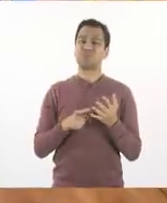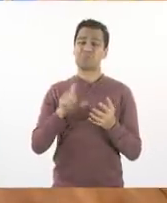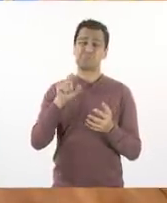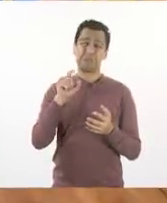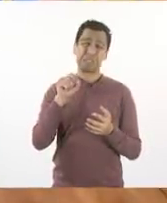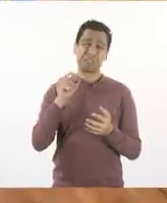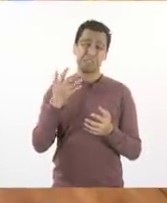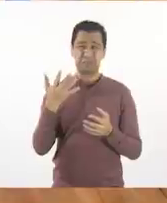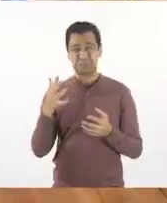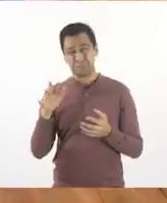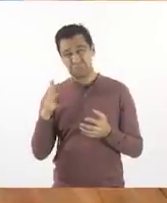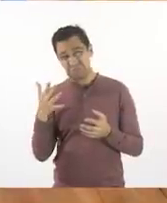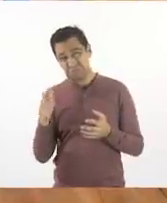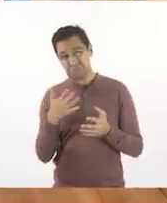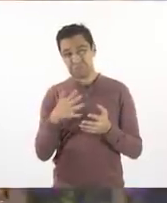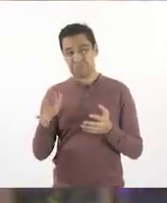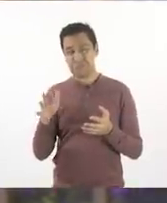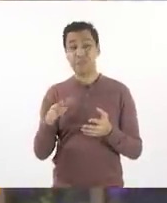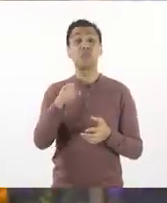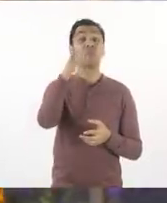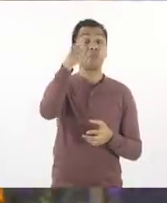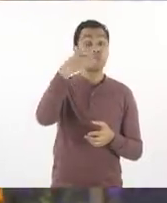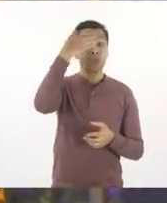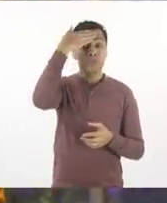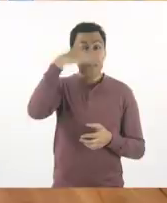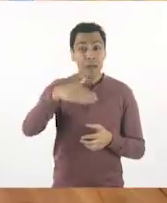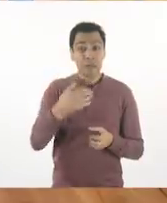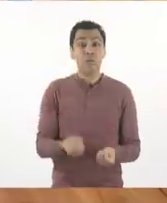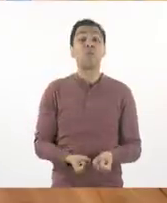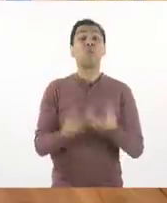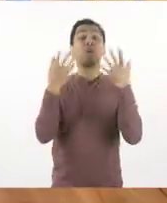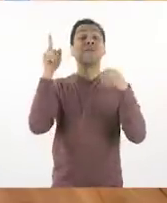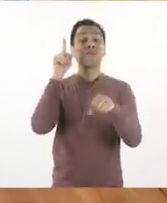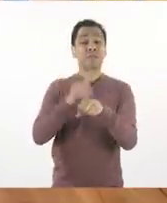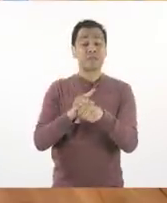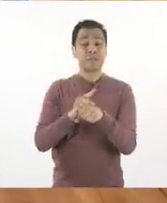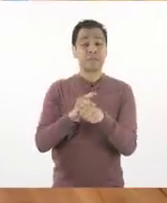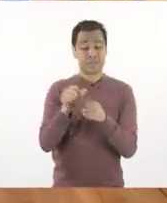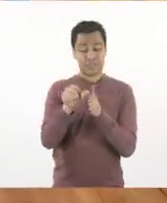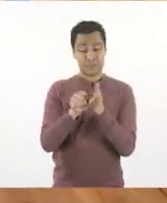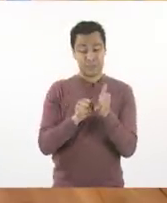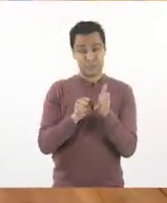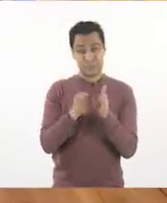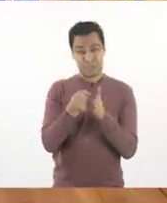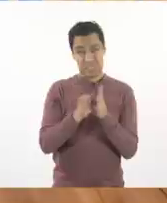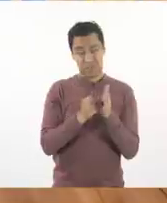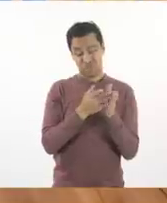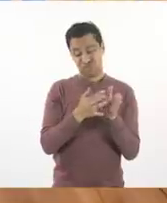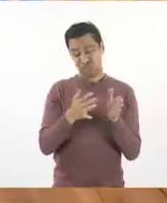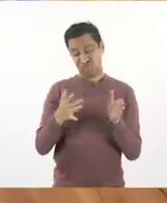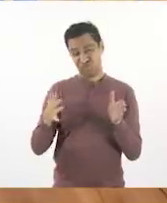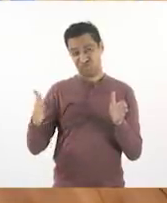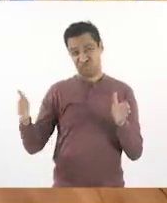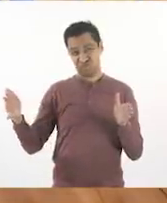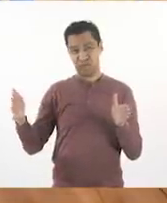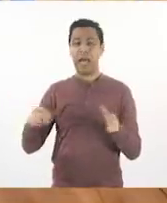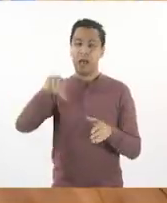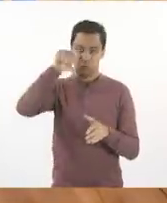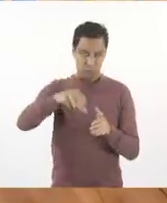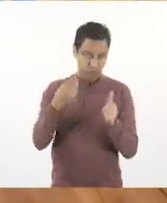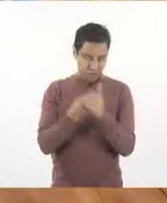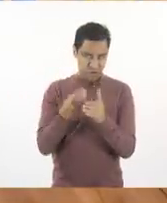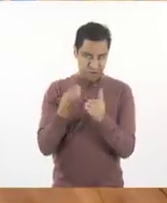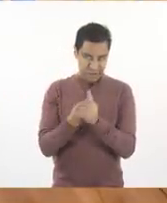días, no me acuerdo. ¿Y ustedes, niñas y niños, saben cuántos días tiene? Bueno, si no lo saben, en esta clase vamos a